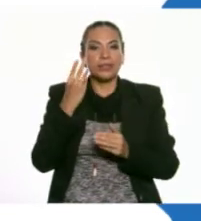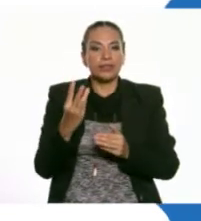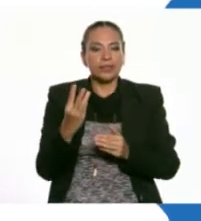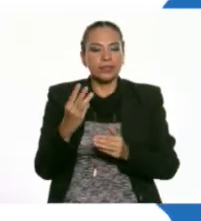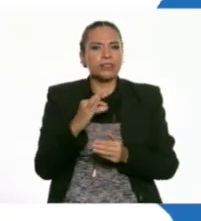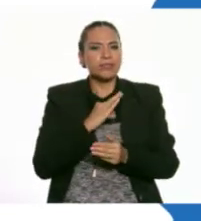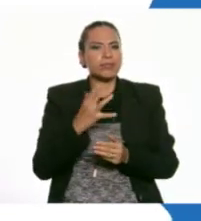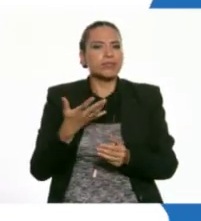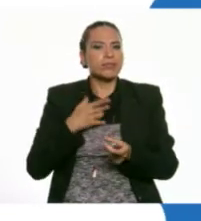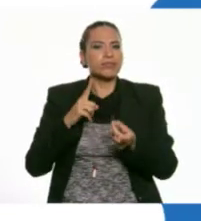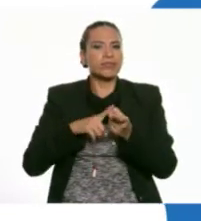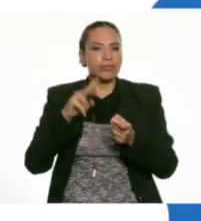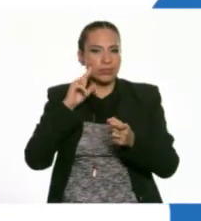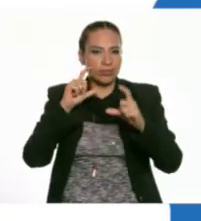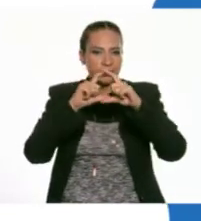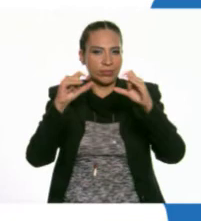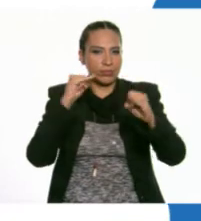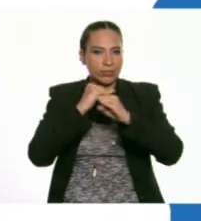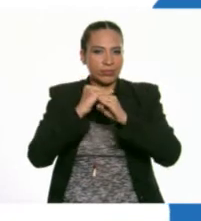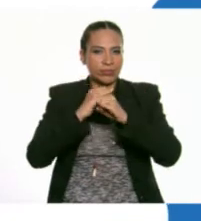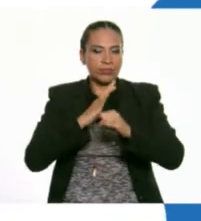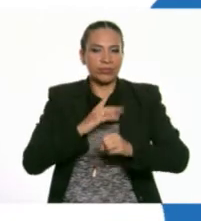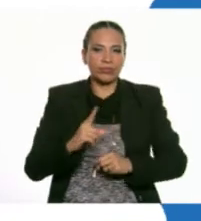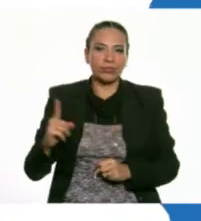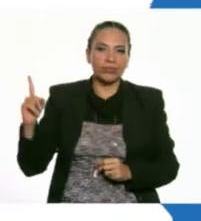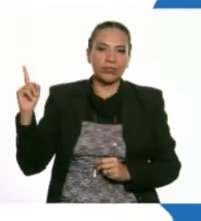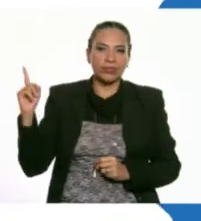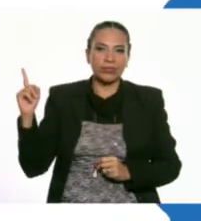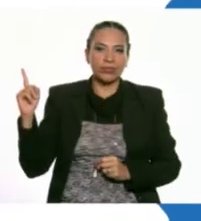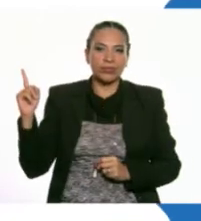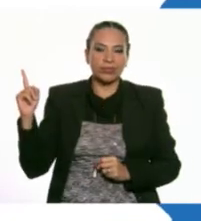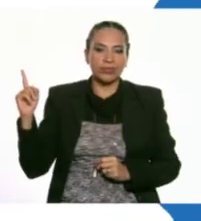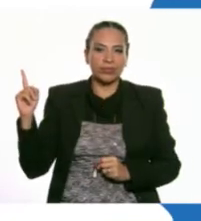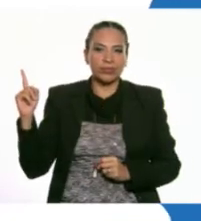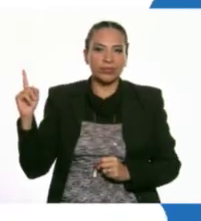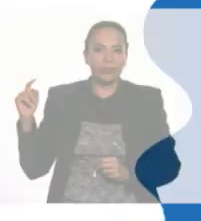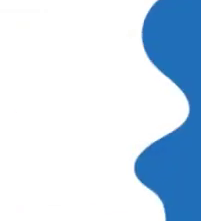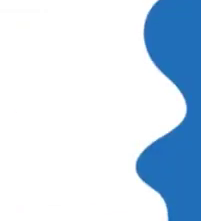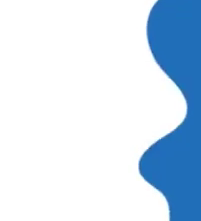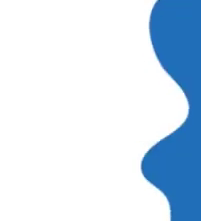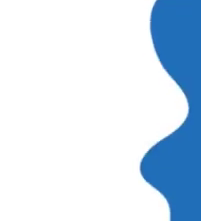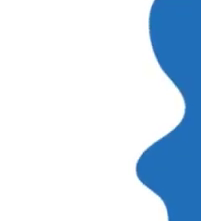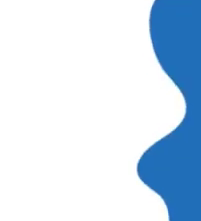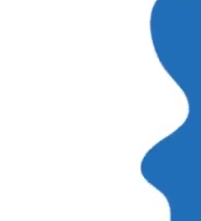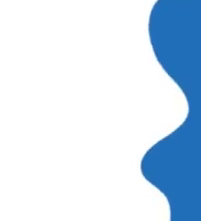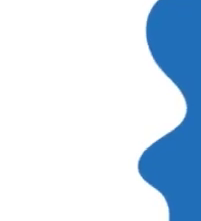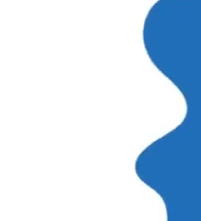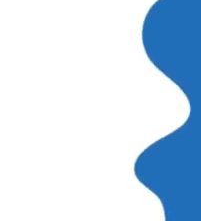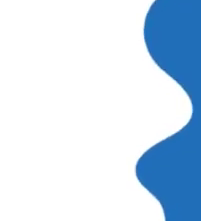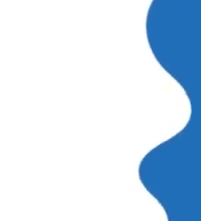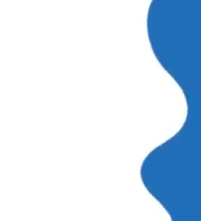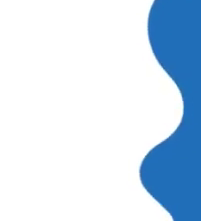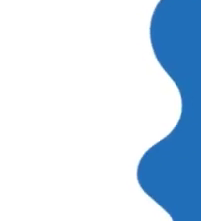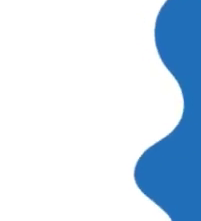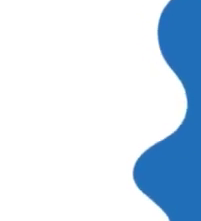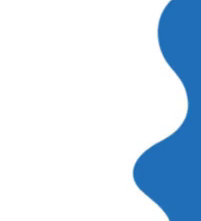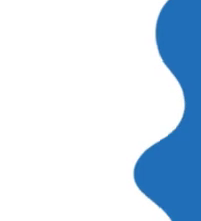3, los puedes encontrar en la siguiente liga: aprendeencasa.cep.gov.mx.